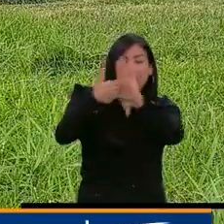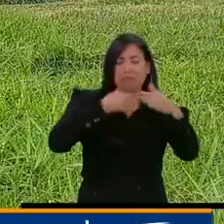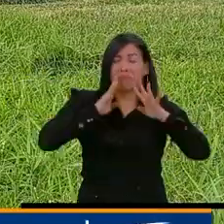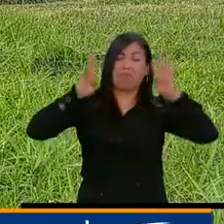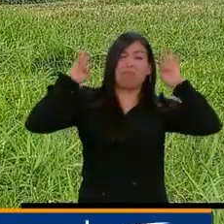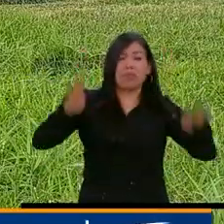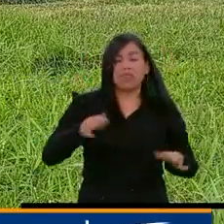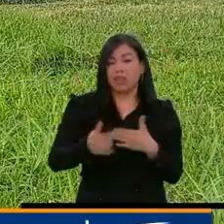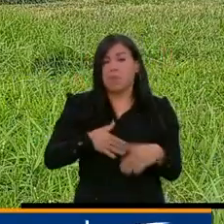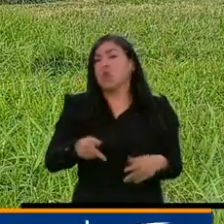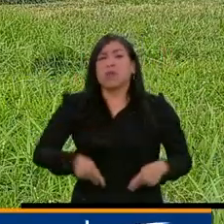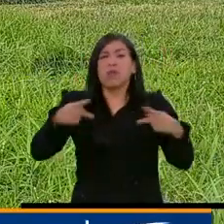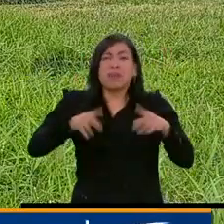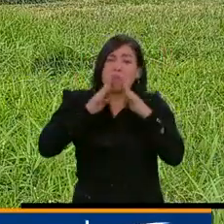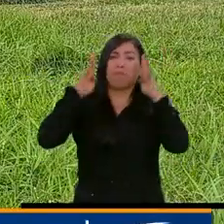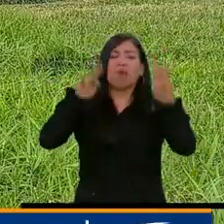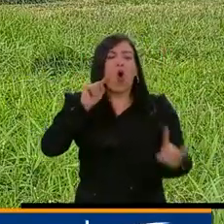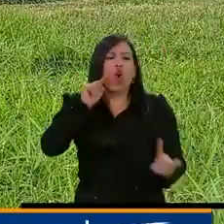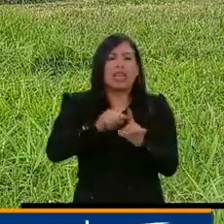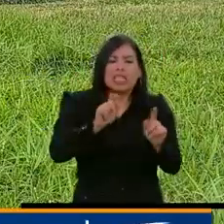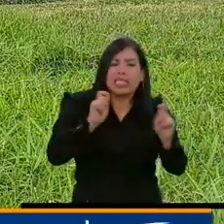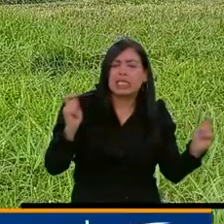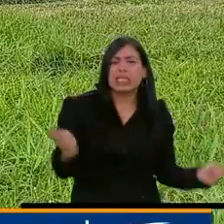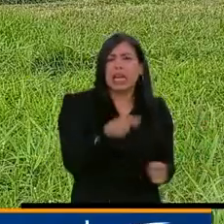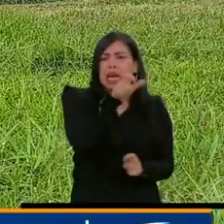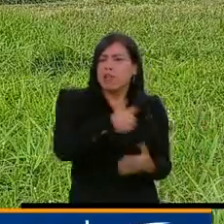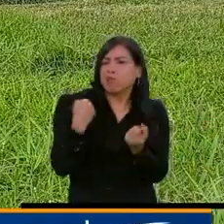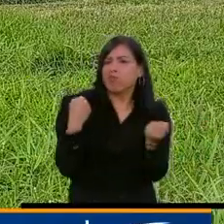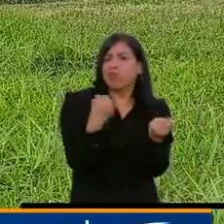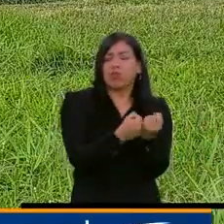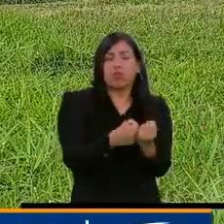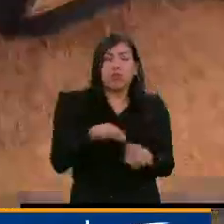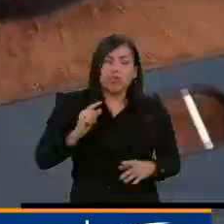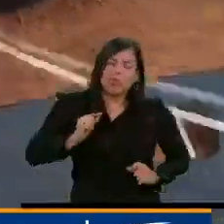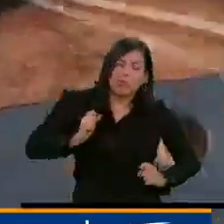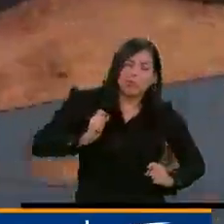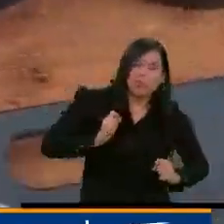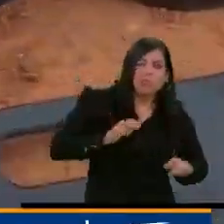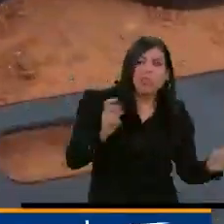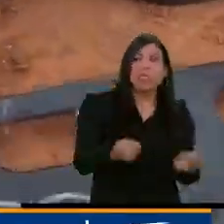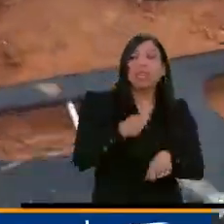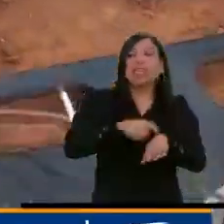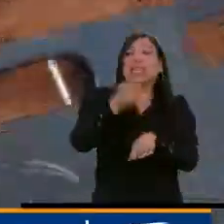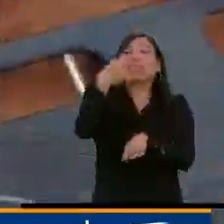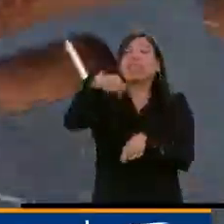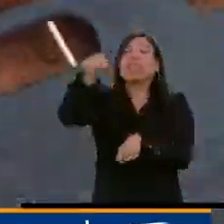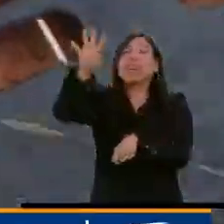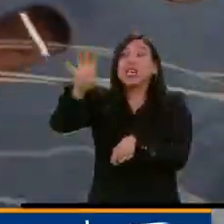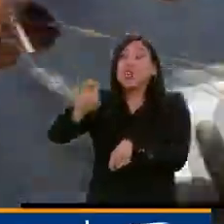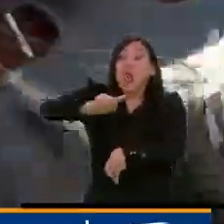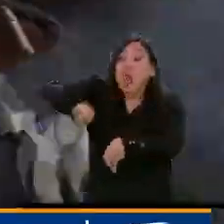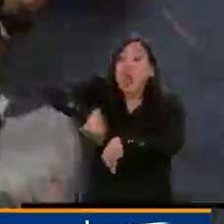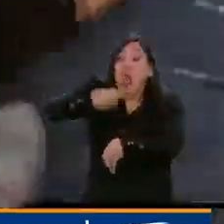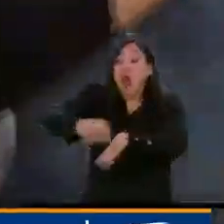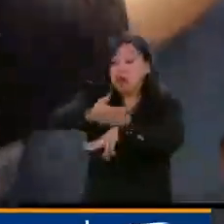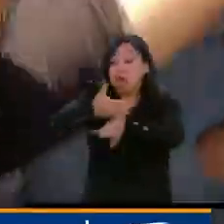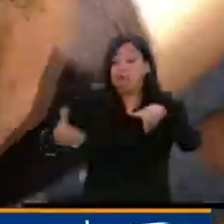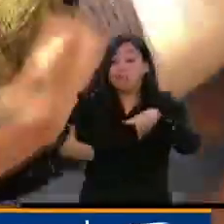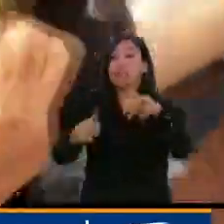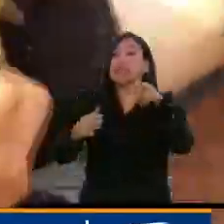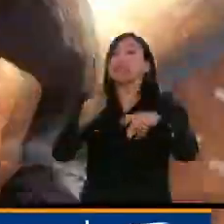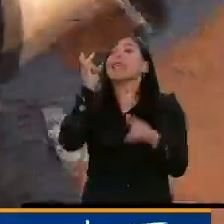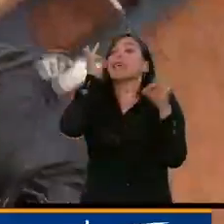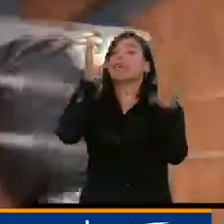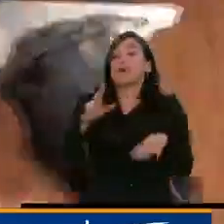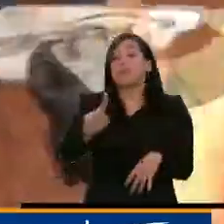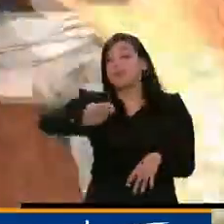o mi vida en ese momento, sino era salvarle la vida a ese soldado que ya llevaba 19 horas amputado. En